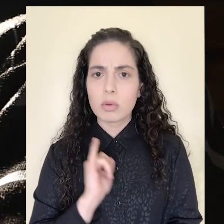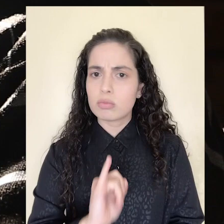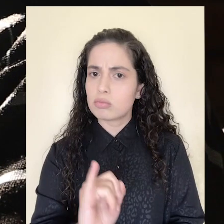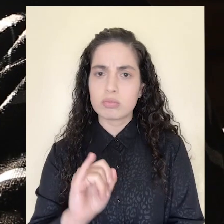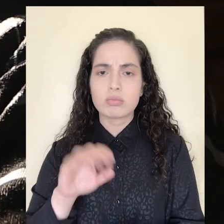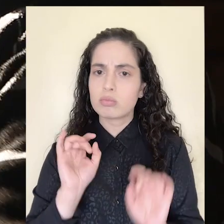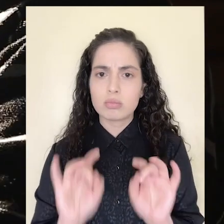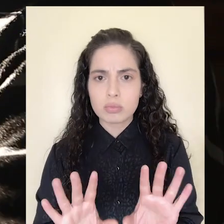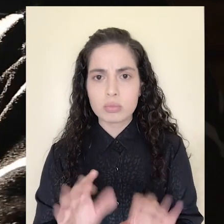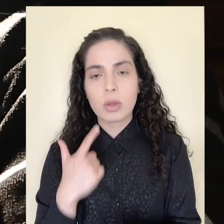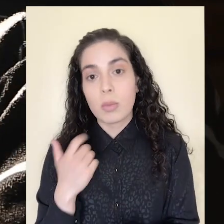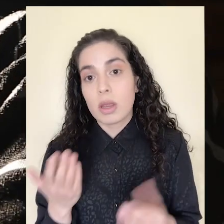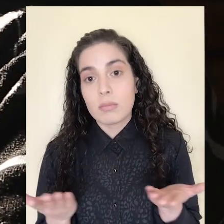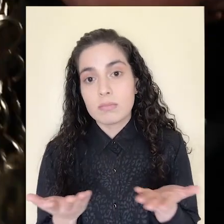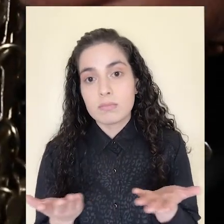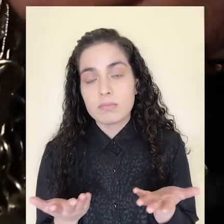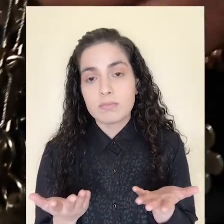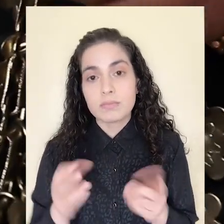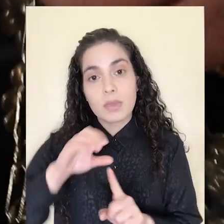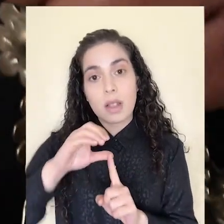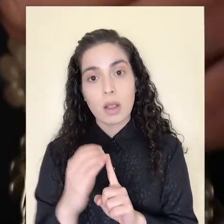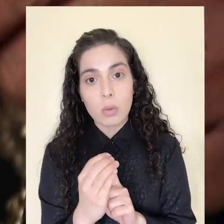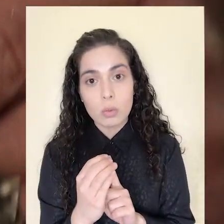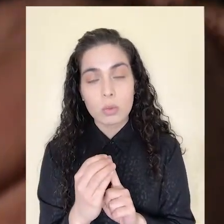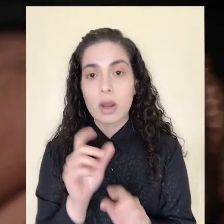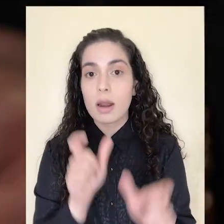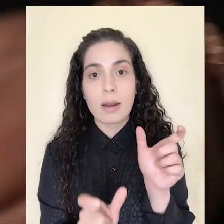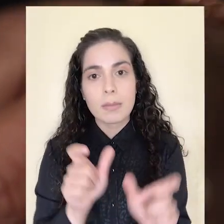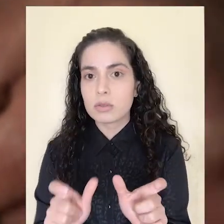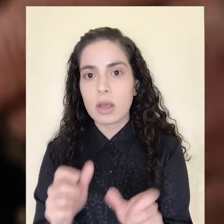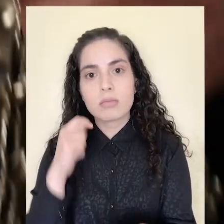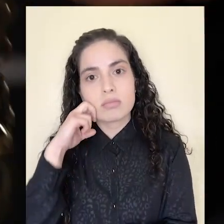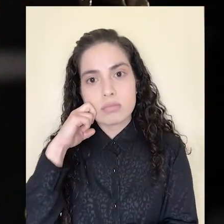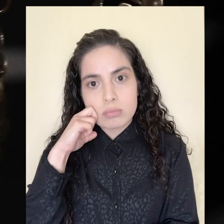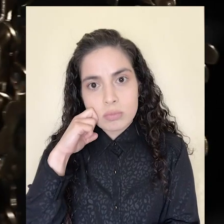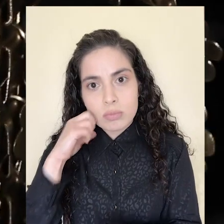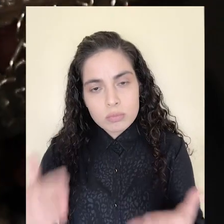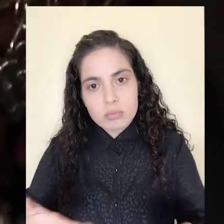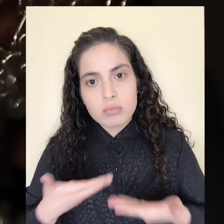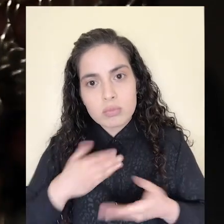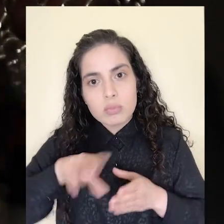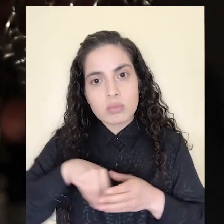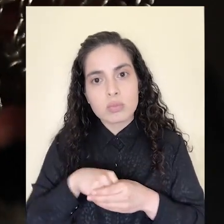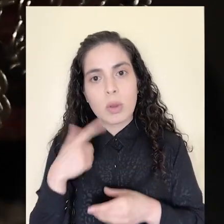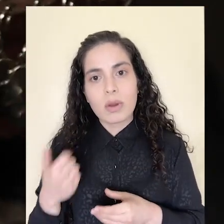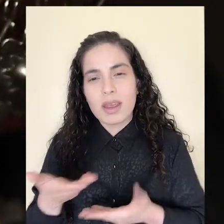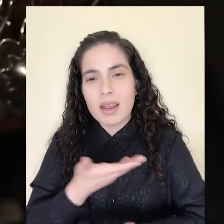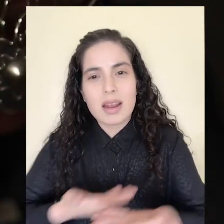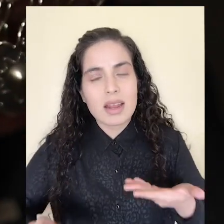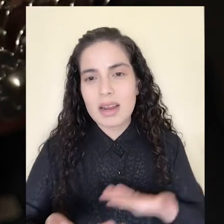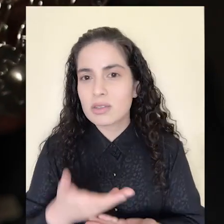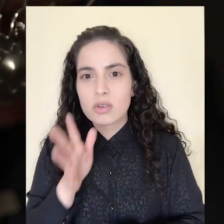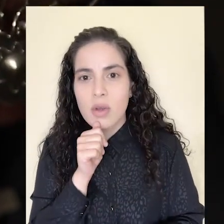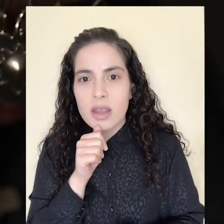intercambiaba. O sea, el intercambio siempre ha estado. Porque qué pasa, que la cultura es lo que hace y crea el hombre.